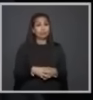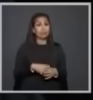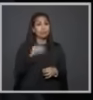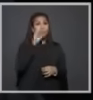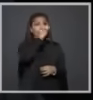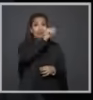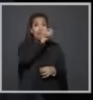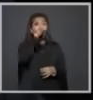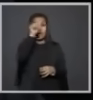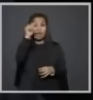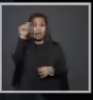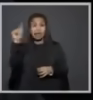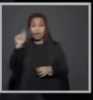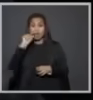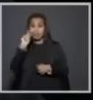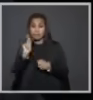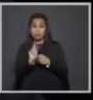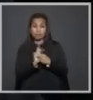país.